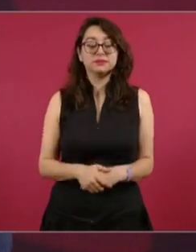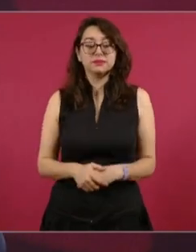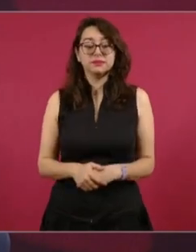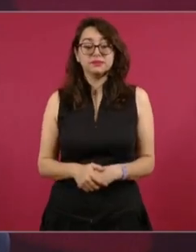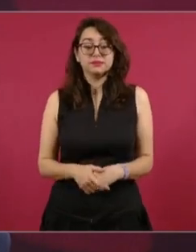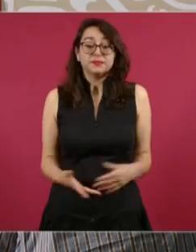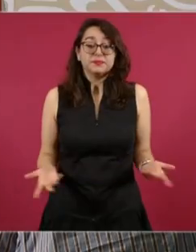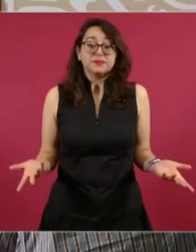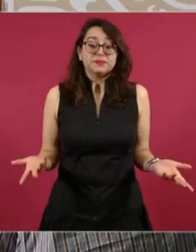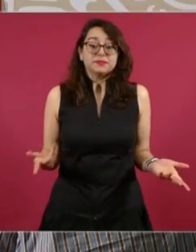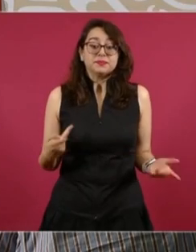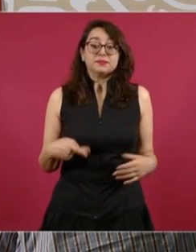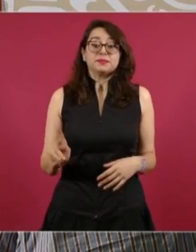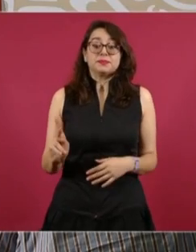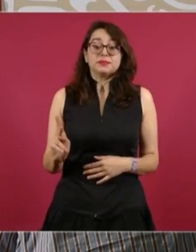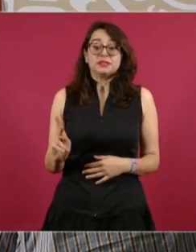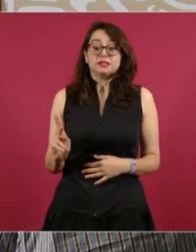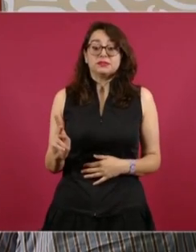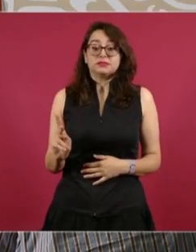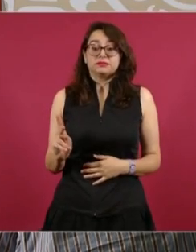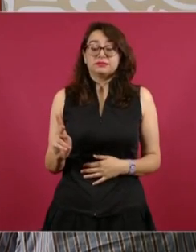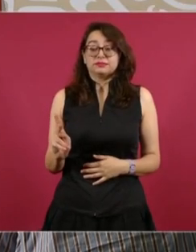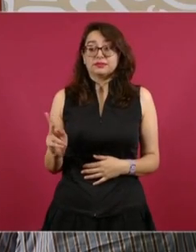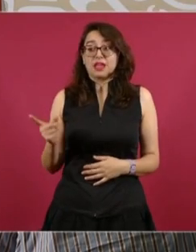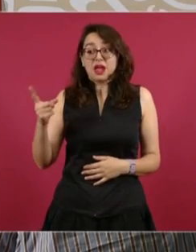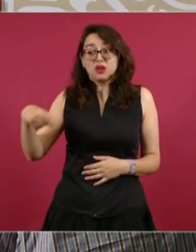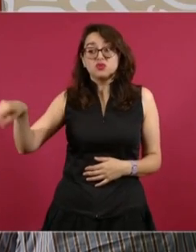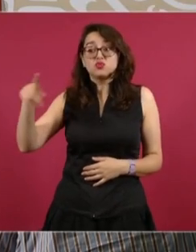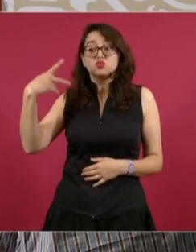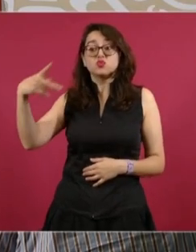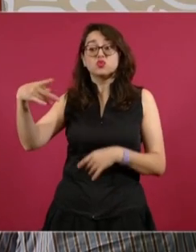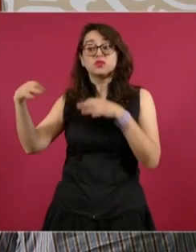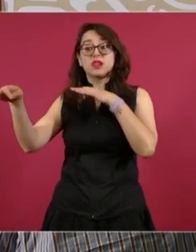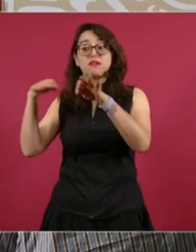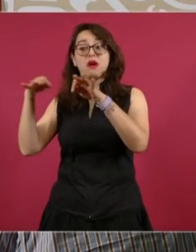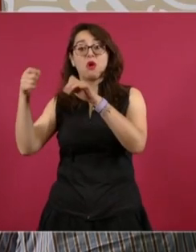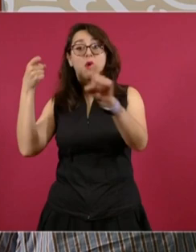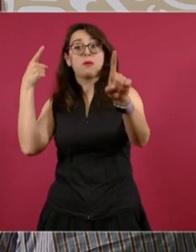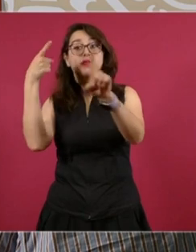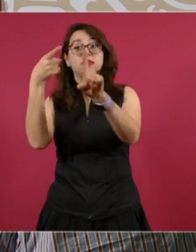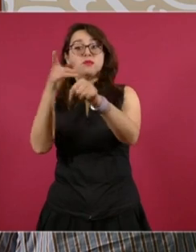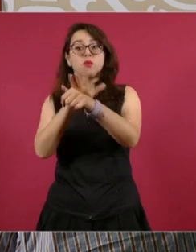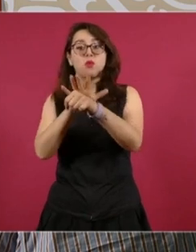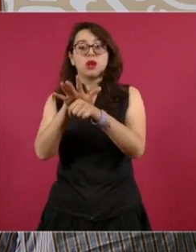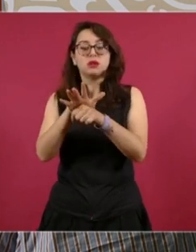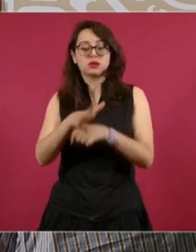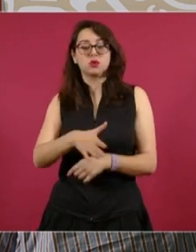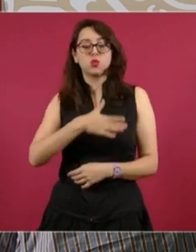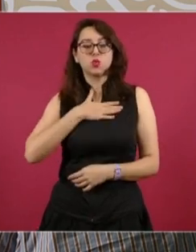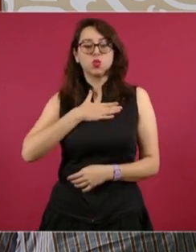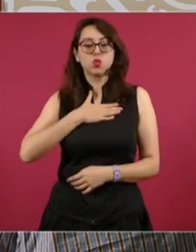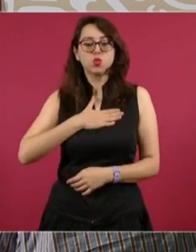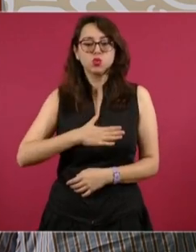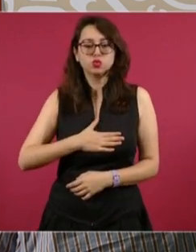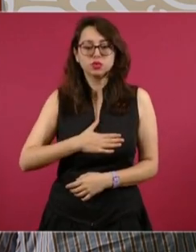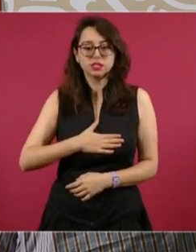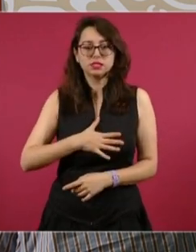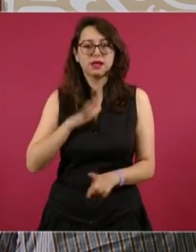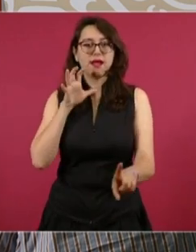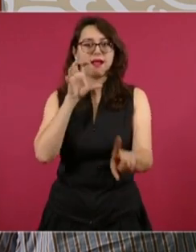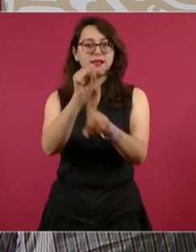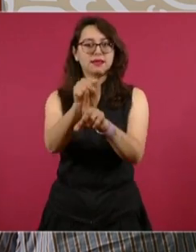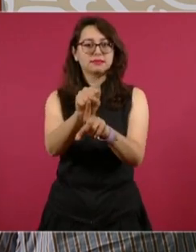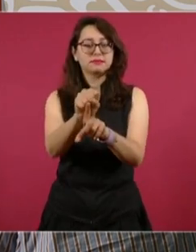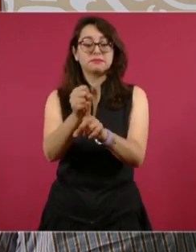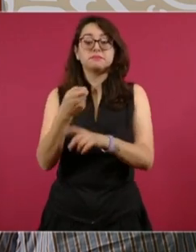Pero ¿qué tienen que procurar la justicia? ¿Y en dónde se quedan? ¿O qué utilizan